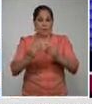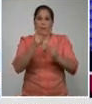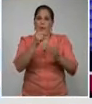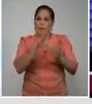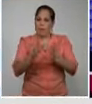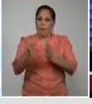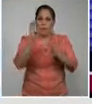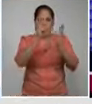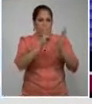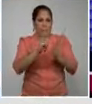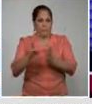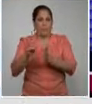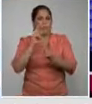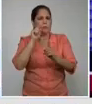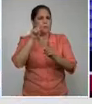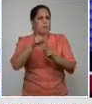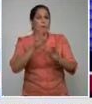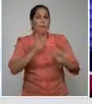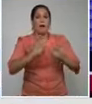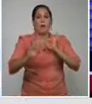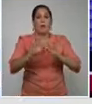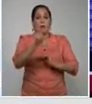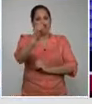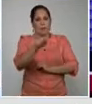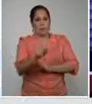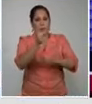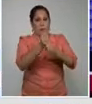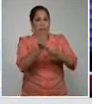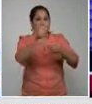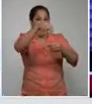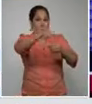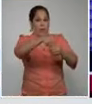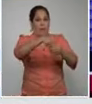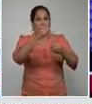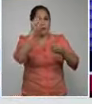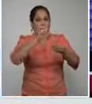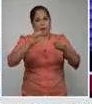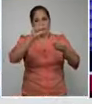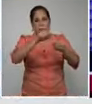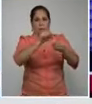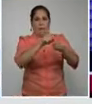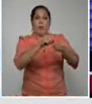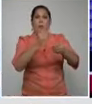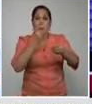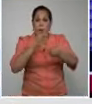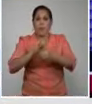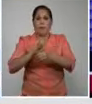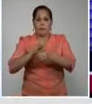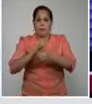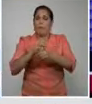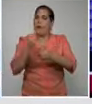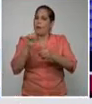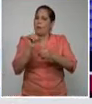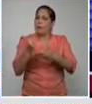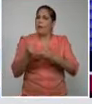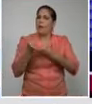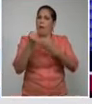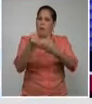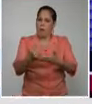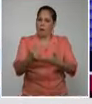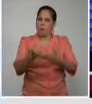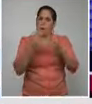2, con el objetivo de proteger estos grupos poblacionales que no solamente se enferman, sino también que contribuyen de manera